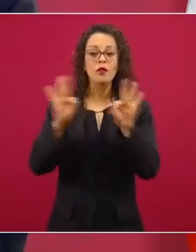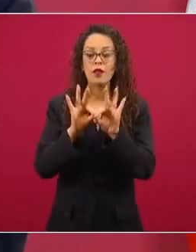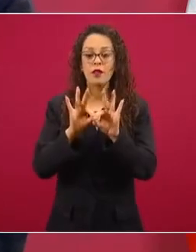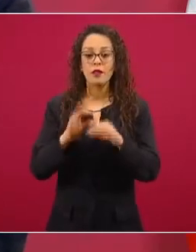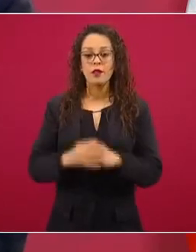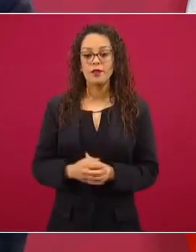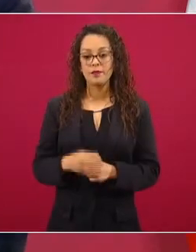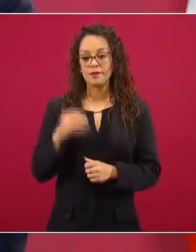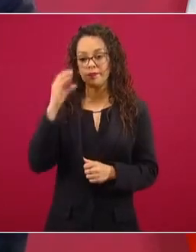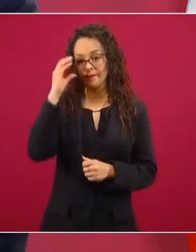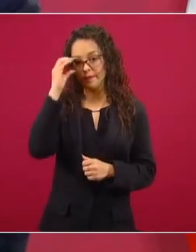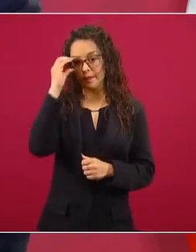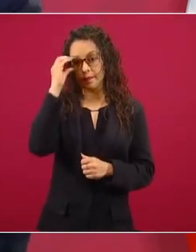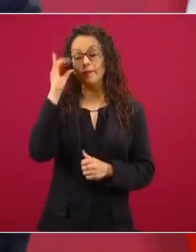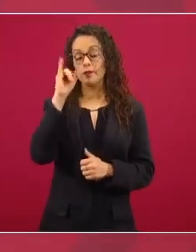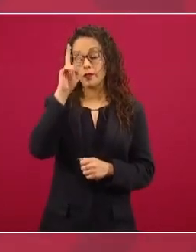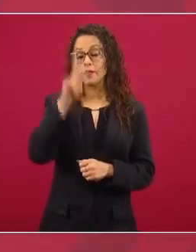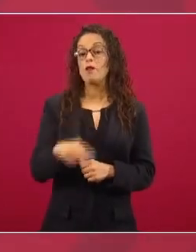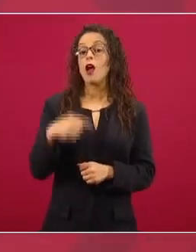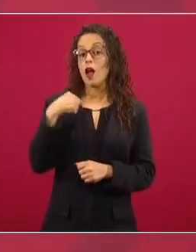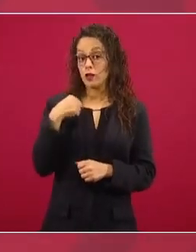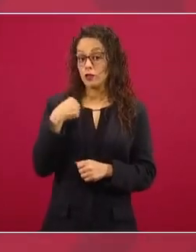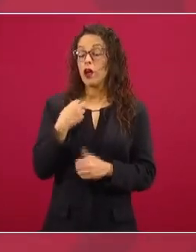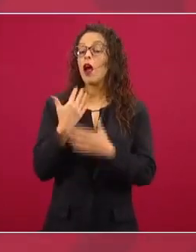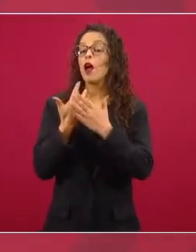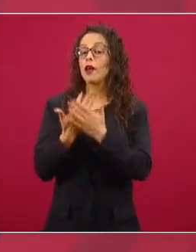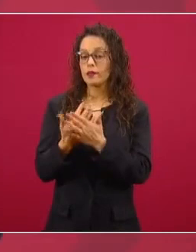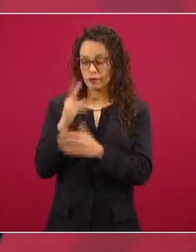a estar yo pendiente y